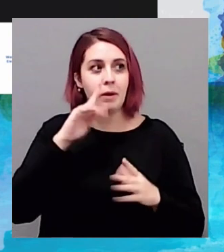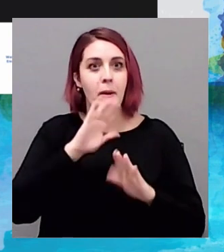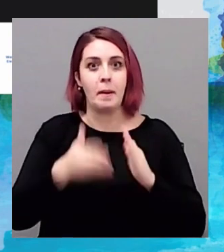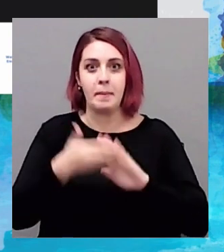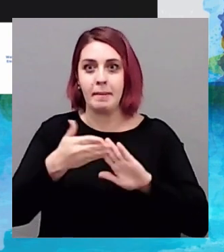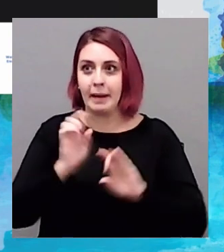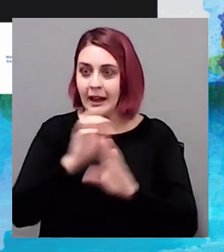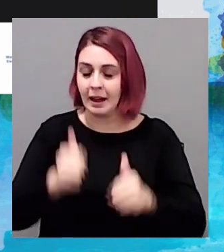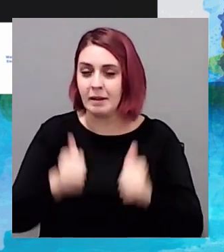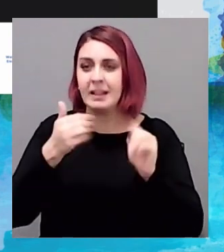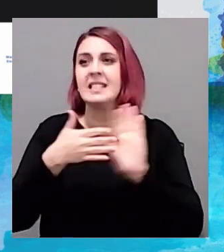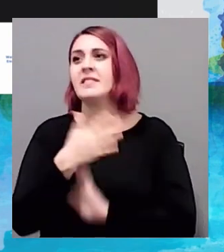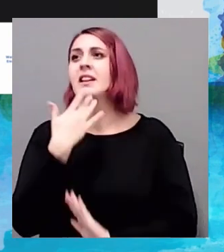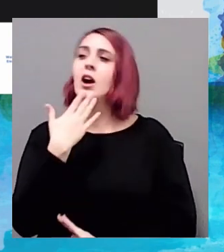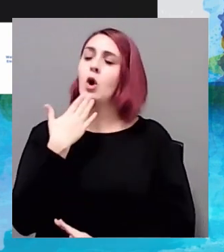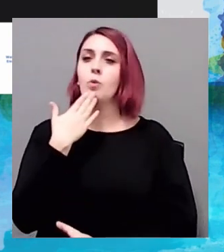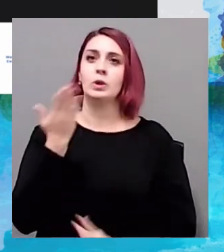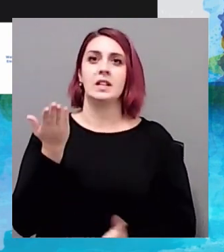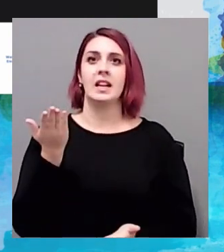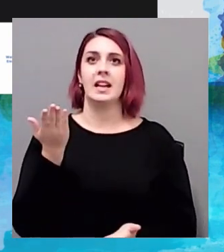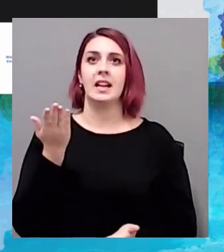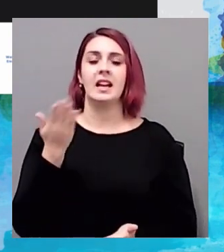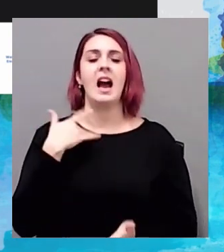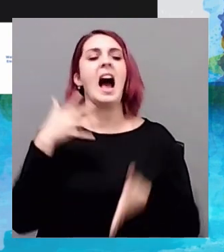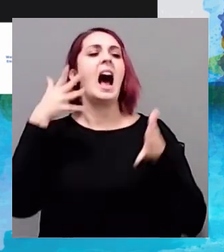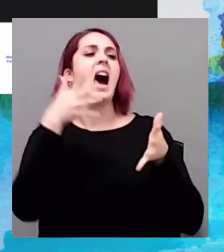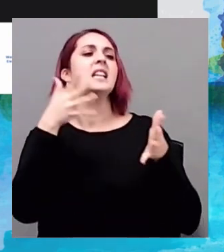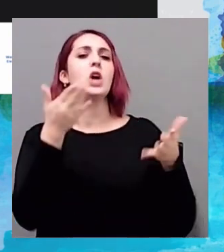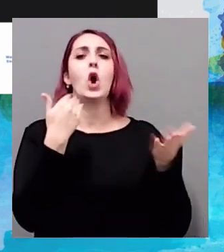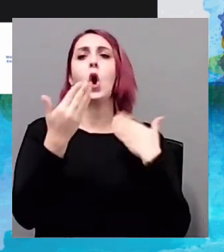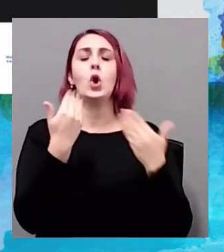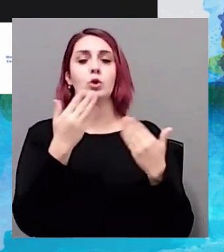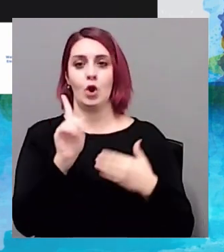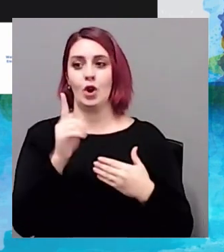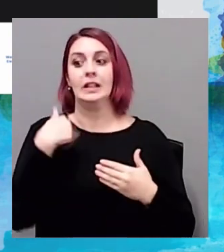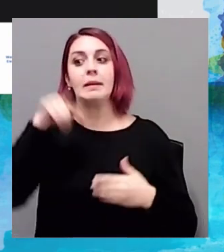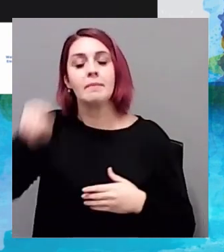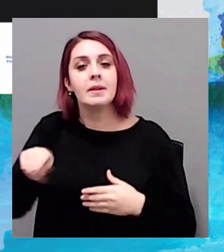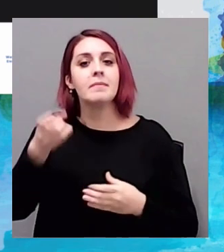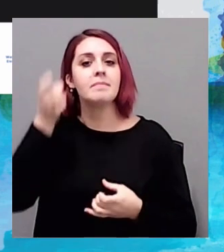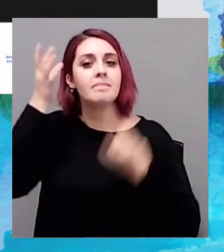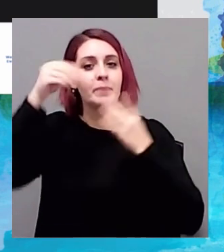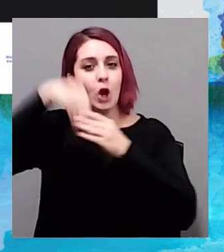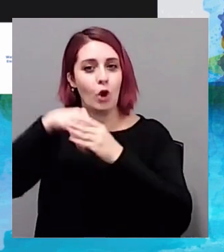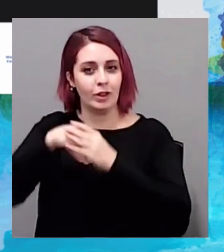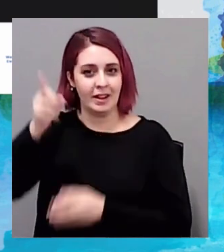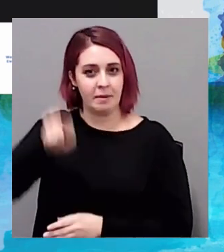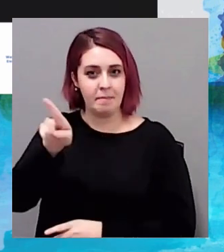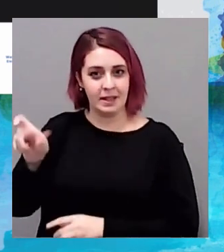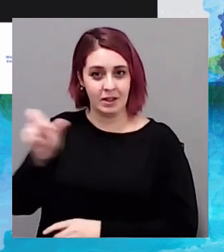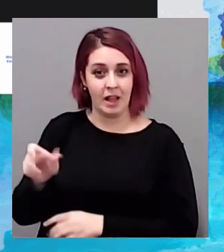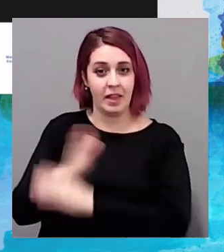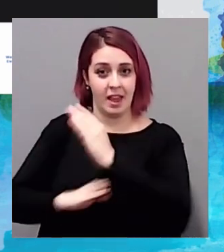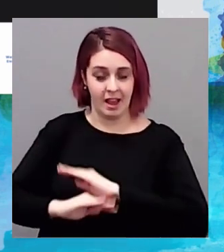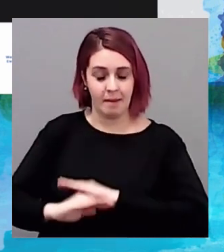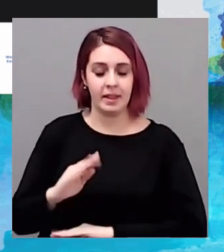solo son meros asesores o consultores, sino también son creadores de contenido. Las visitas